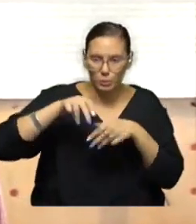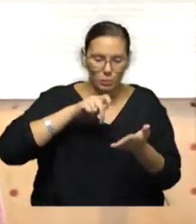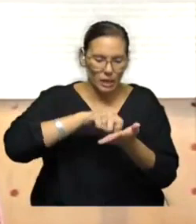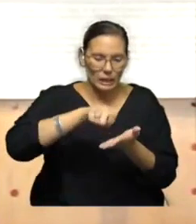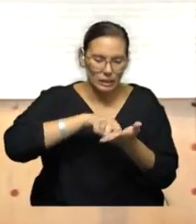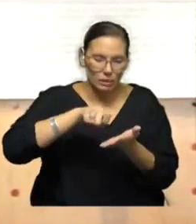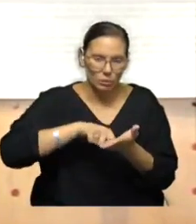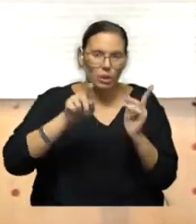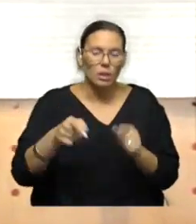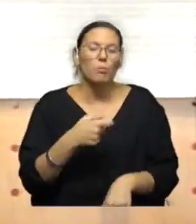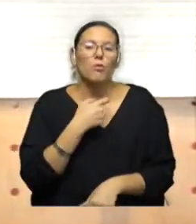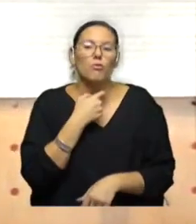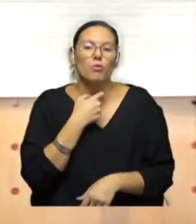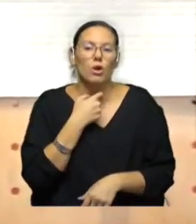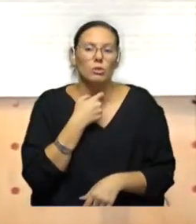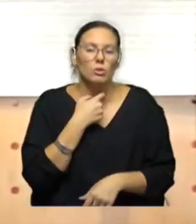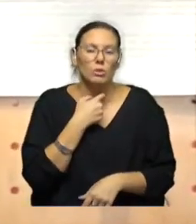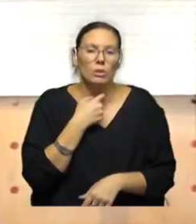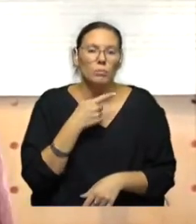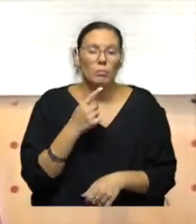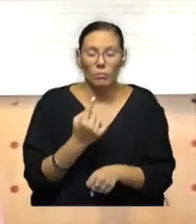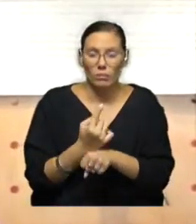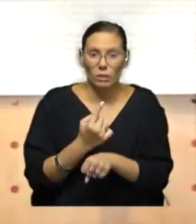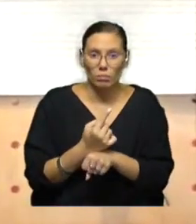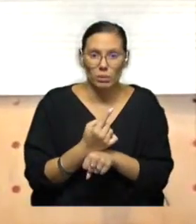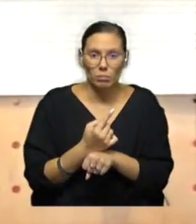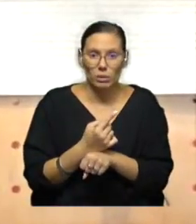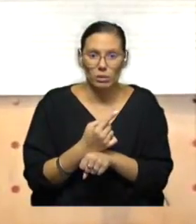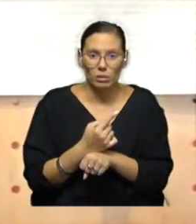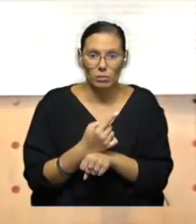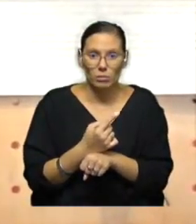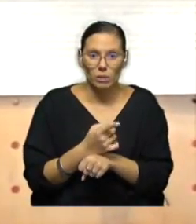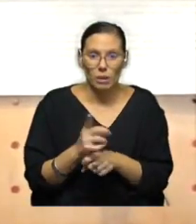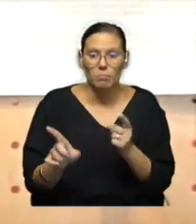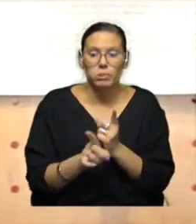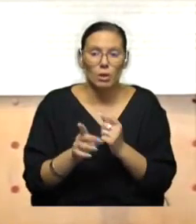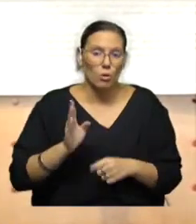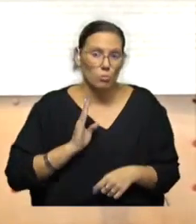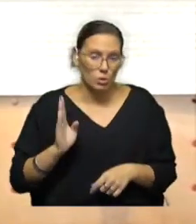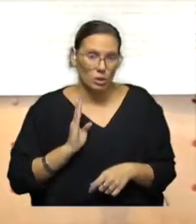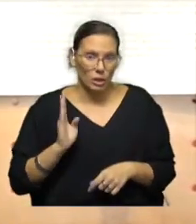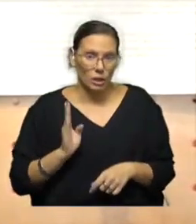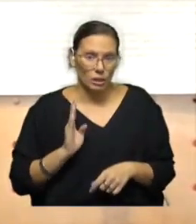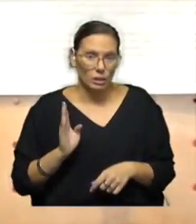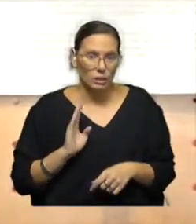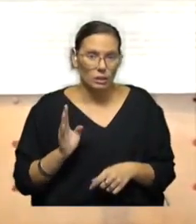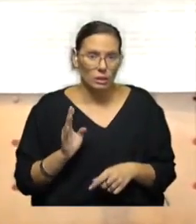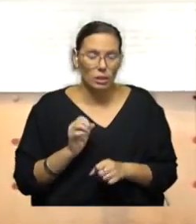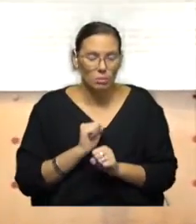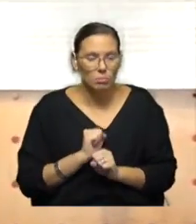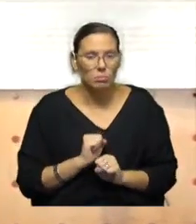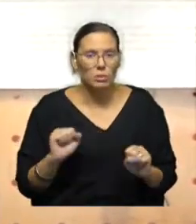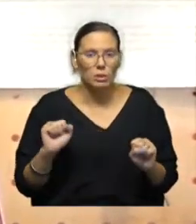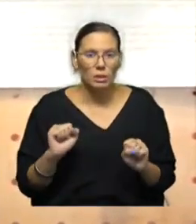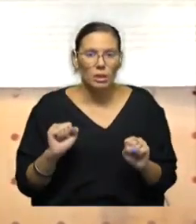escritura y también la voz. Sí, estaba, primero que nada fue el encuentro con las mujeres, con esto de tratar de llegar